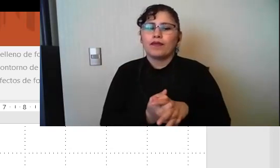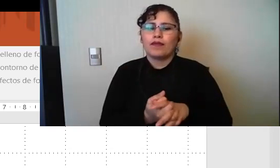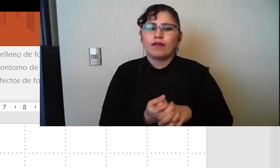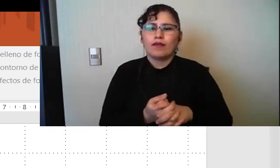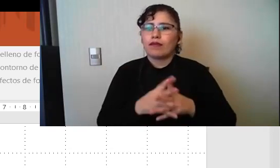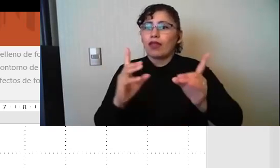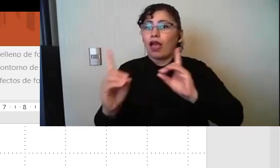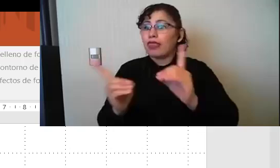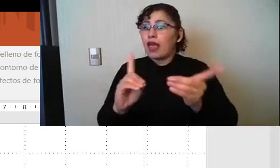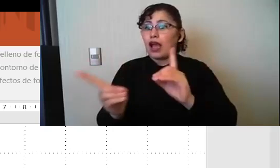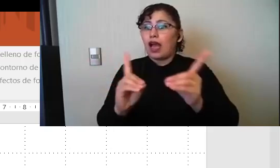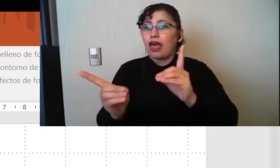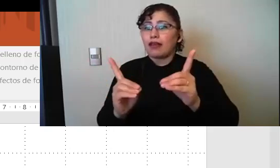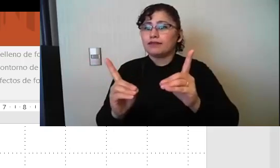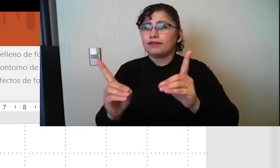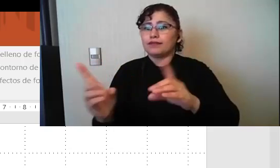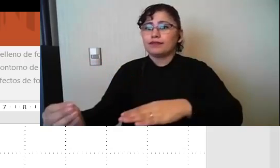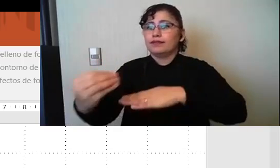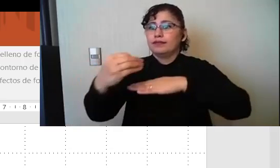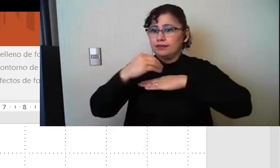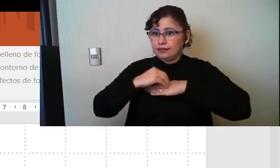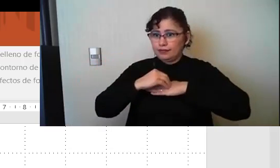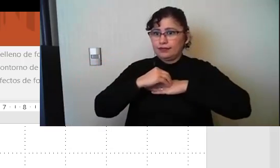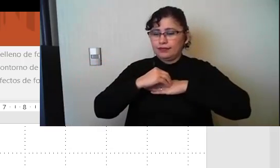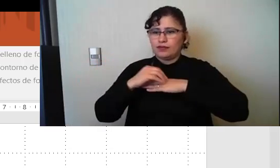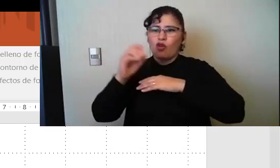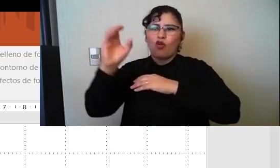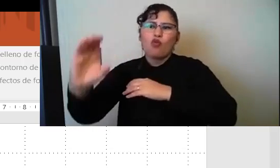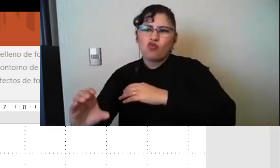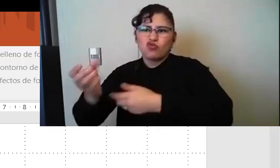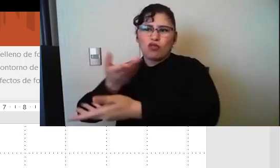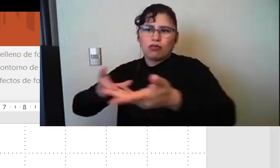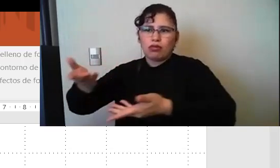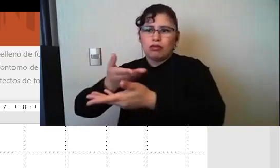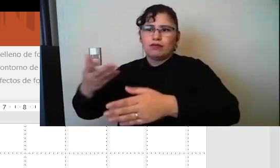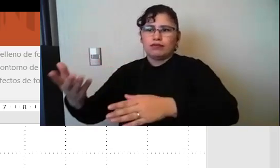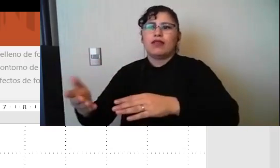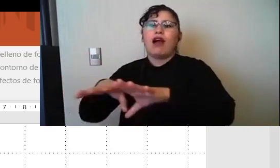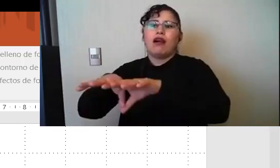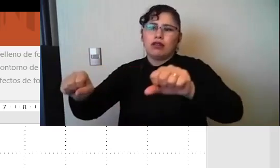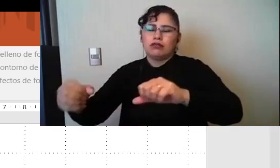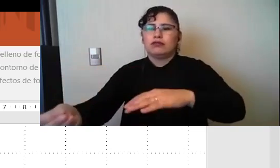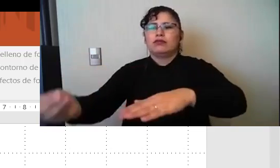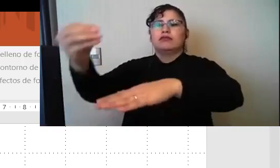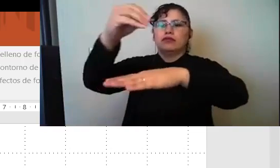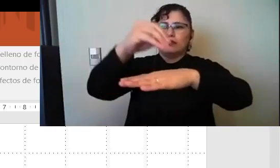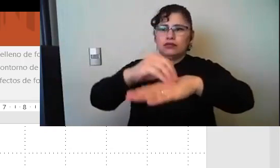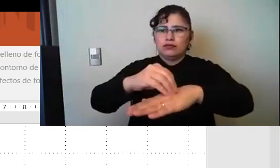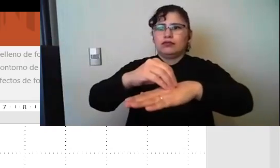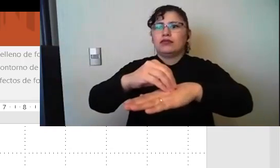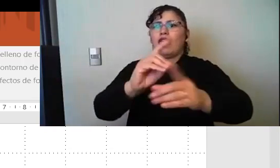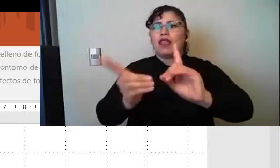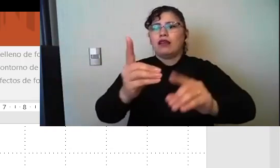delegada se comunique conmigo, en principio, por el número de